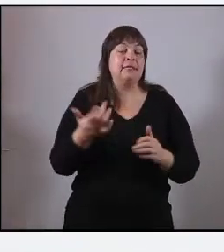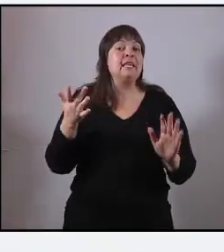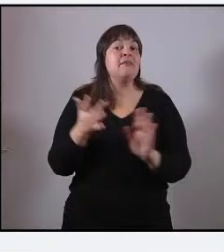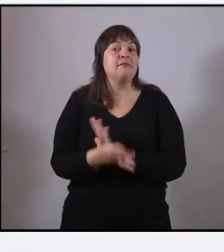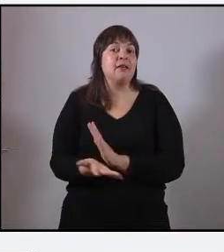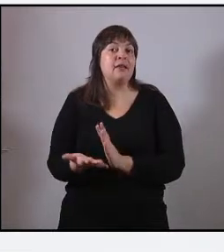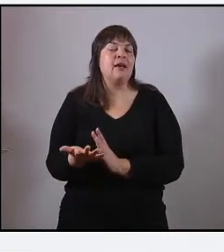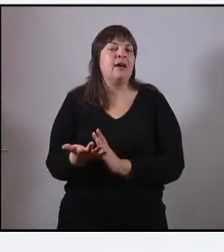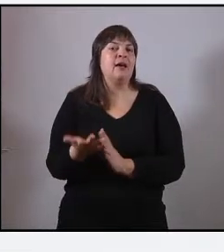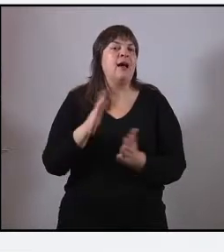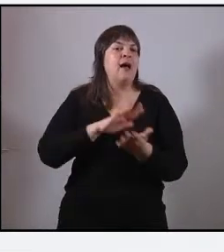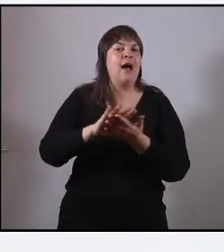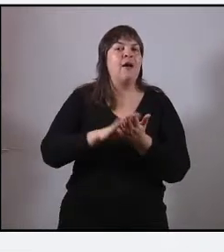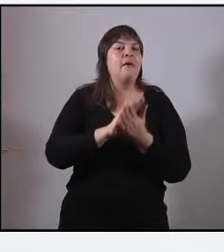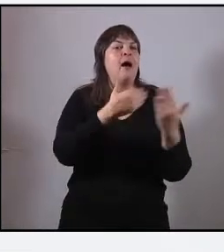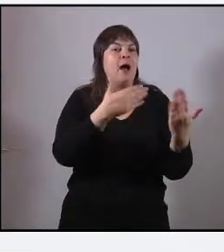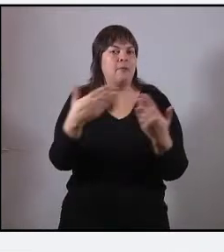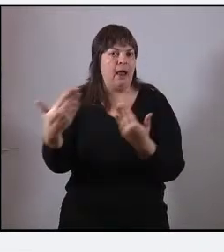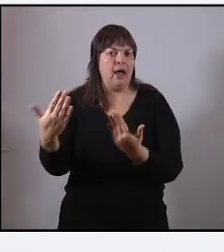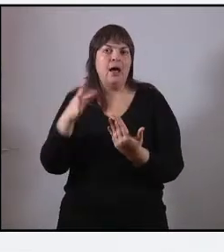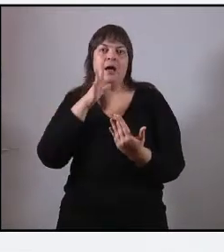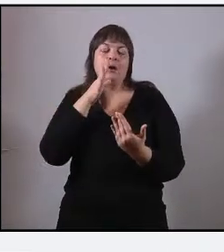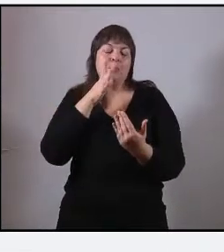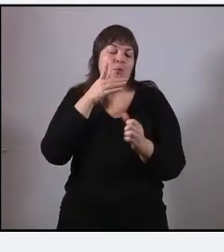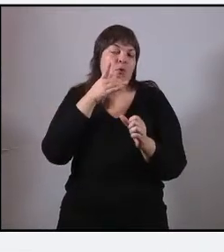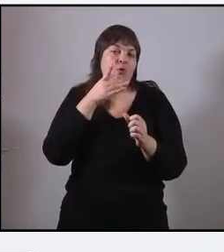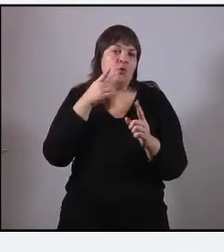por supuesto, con todos por el bien de Extremadura.